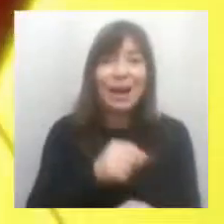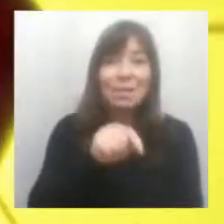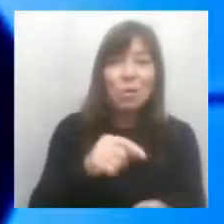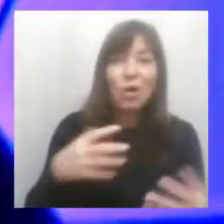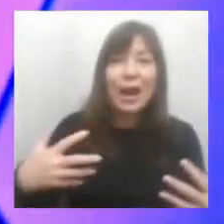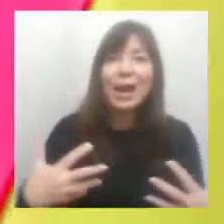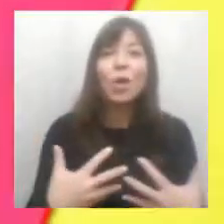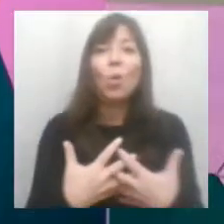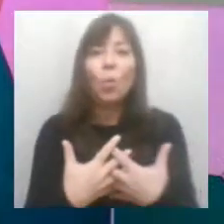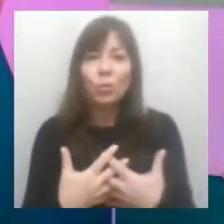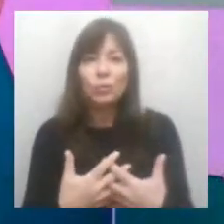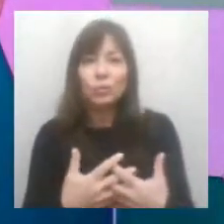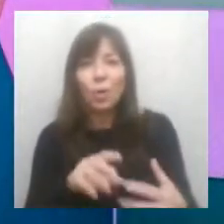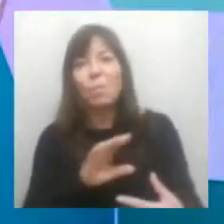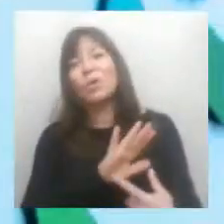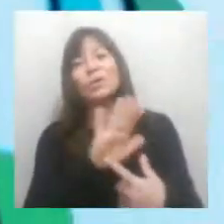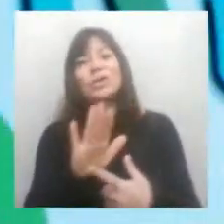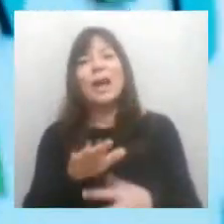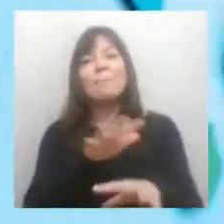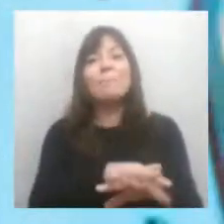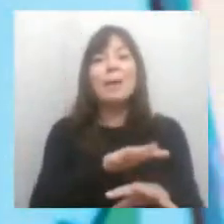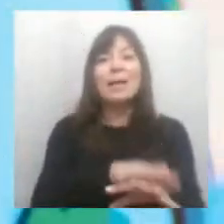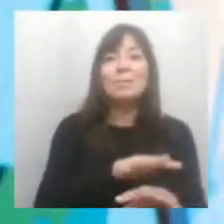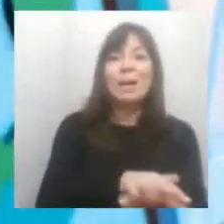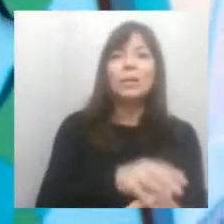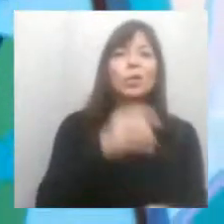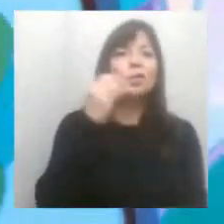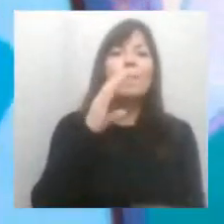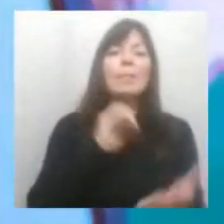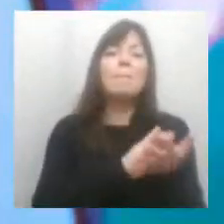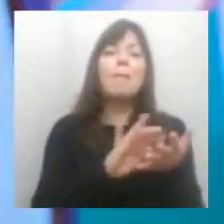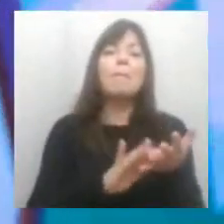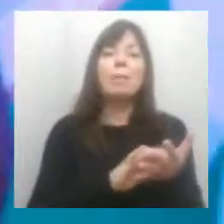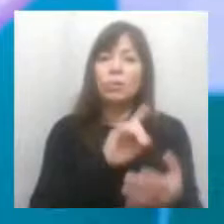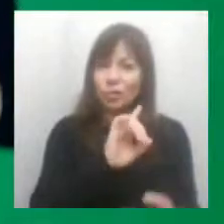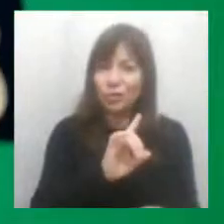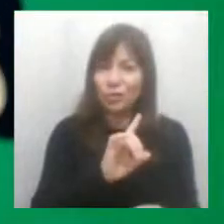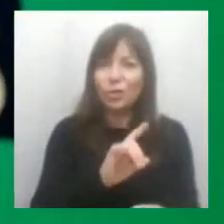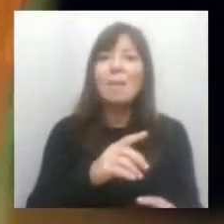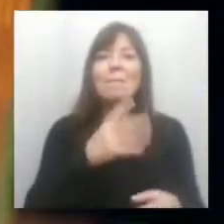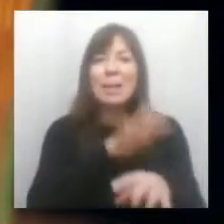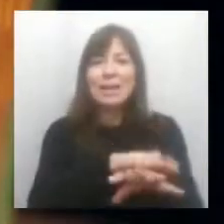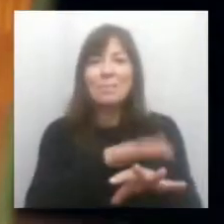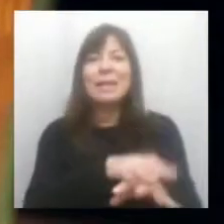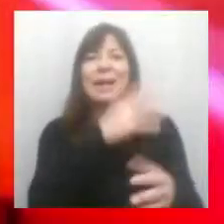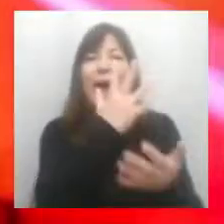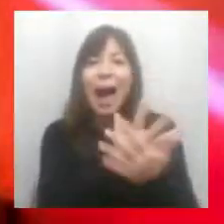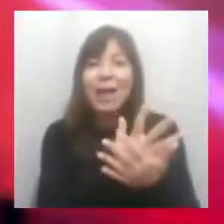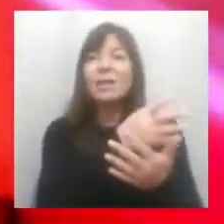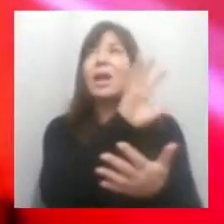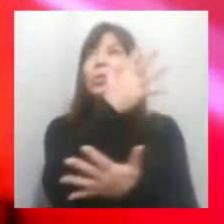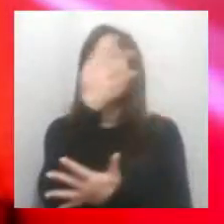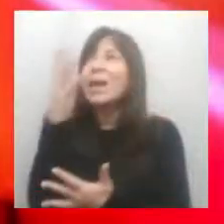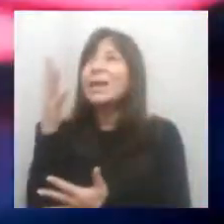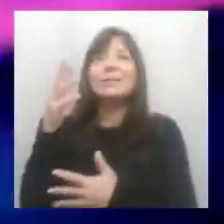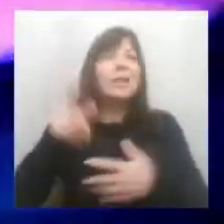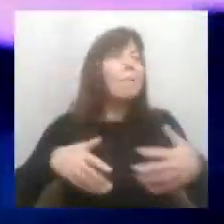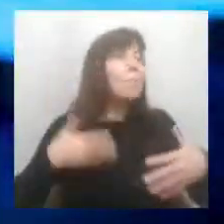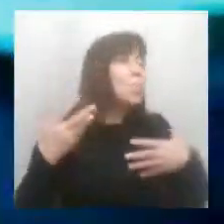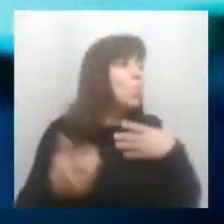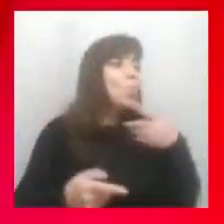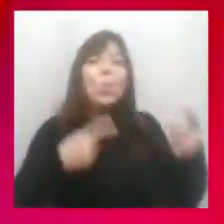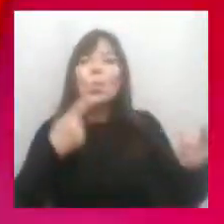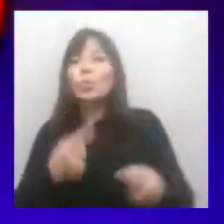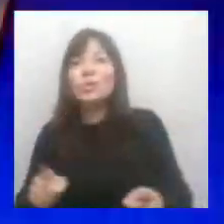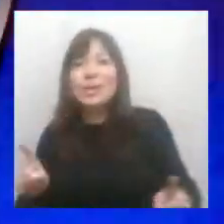para demostrar que la matemática va mucho más allá. La matemática está presente en todos lados, en la naturaleza, en la música,